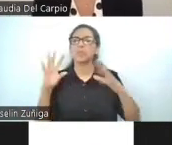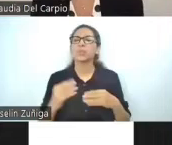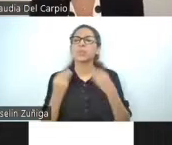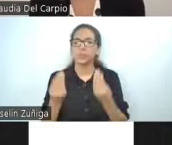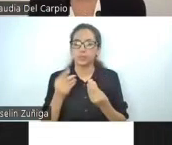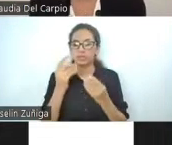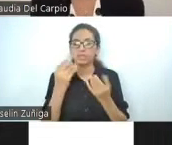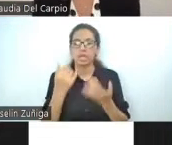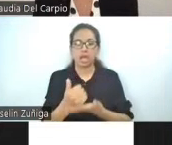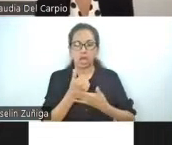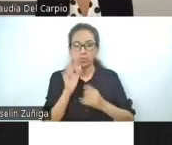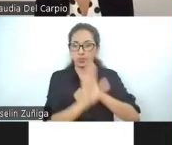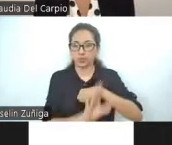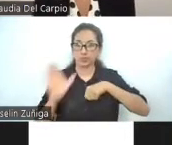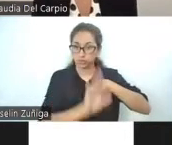función protectora.